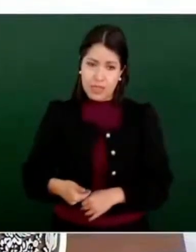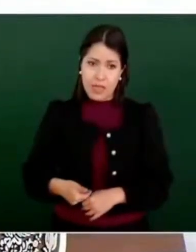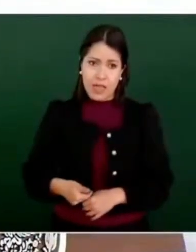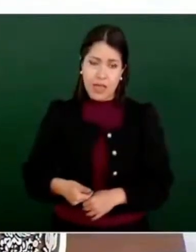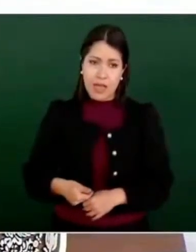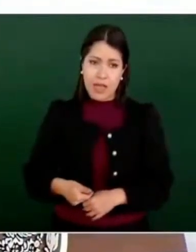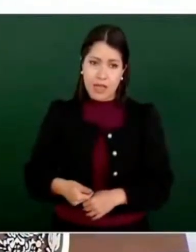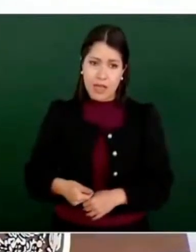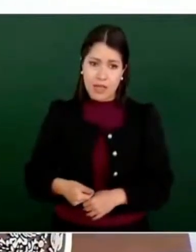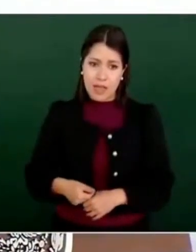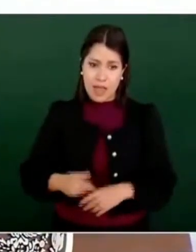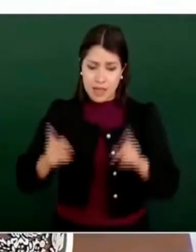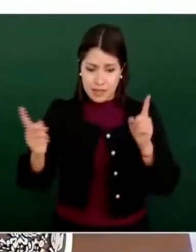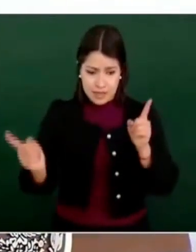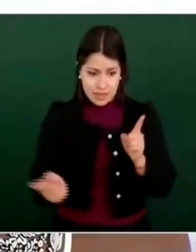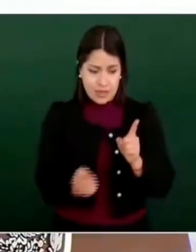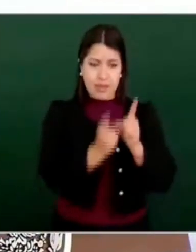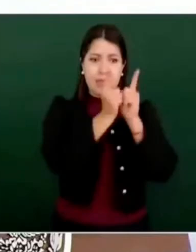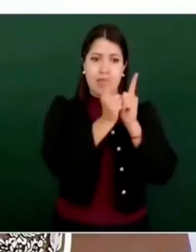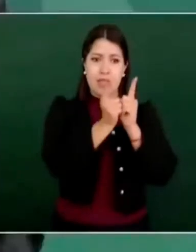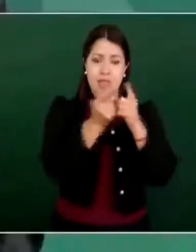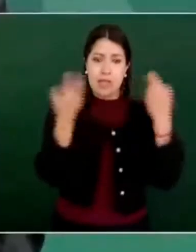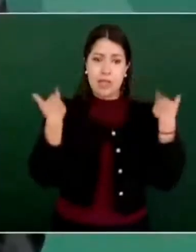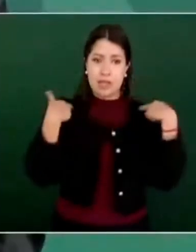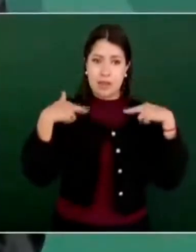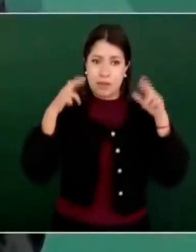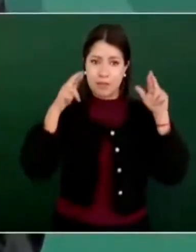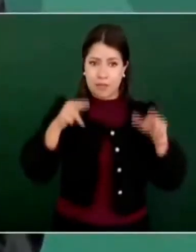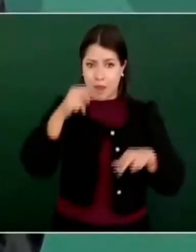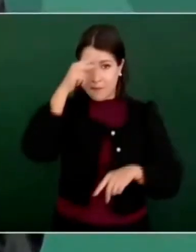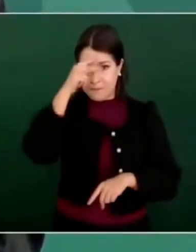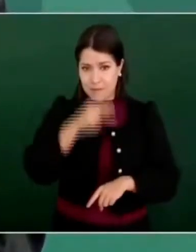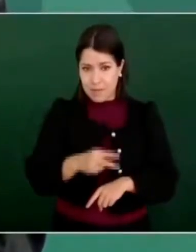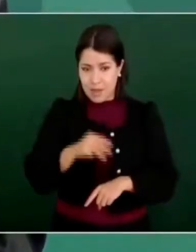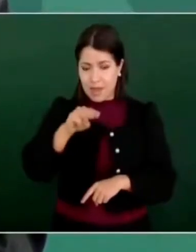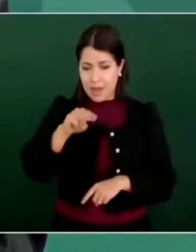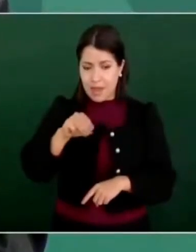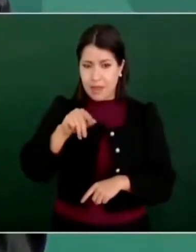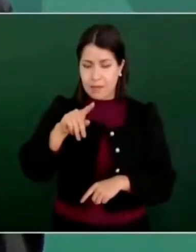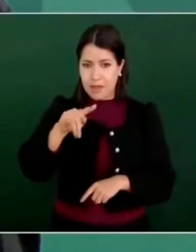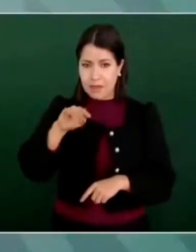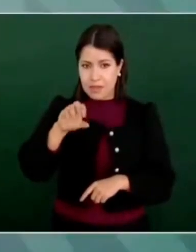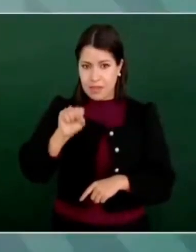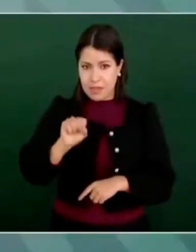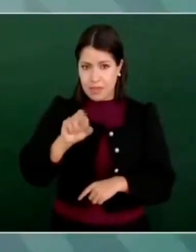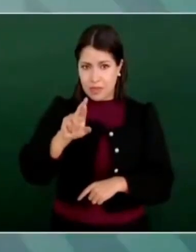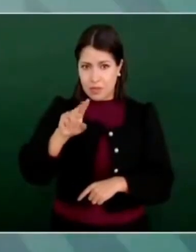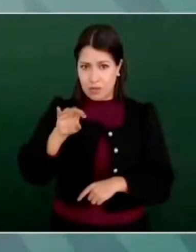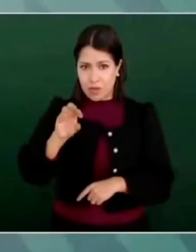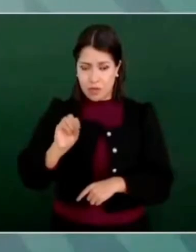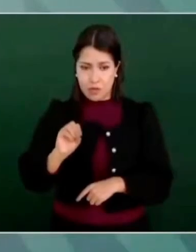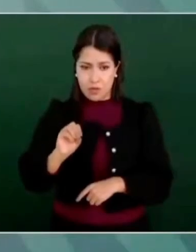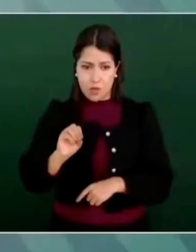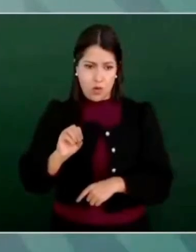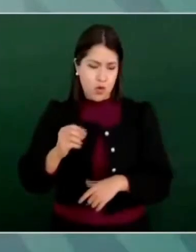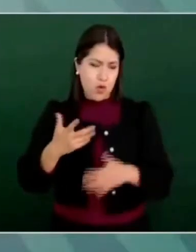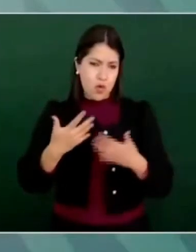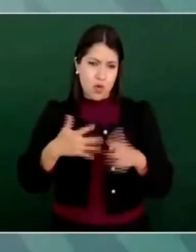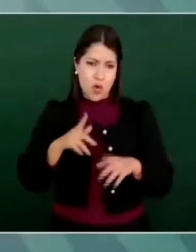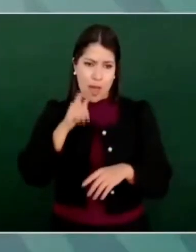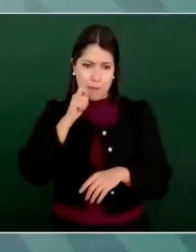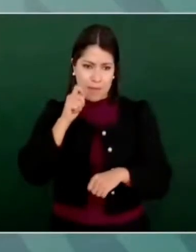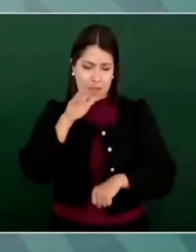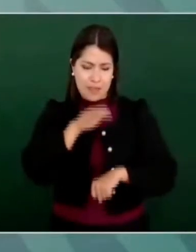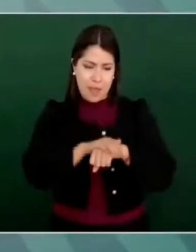residencia al embajador mexicano Matías Romero, con quien acabaría forjando una cercana